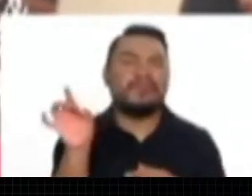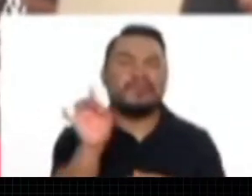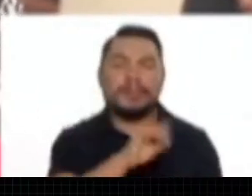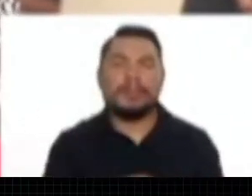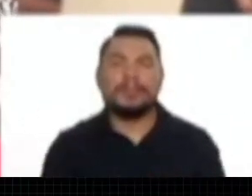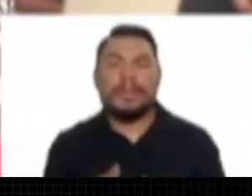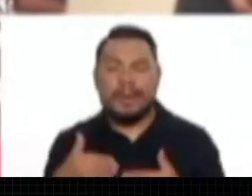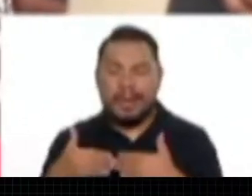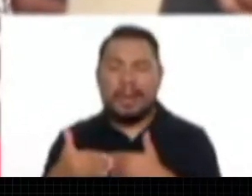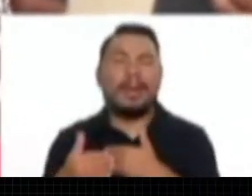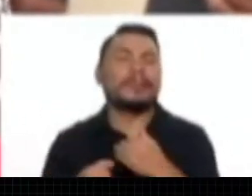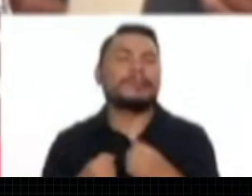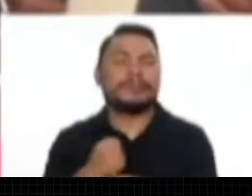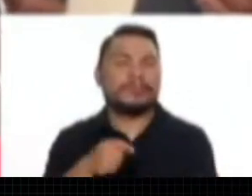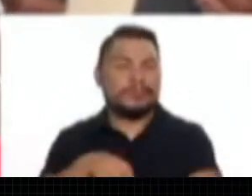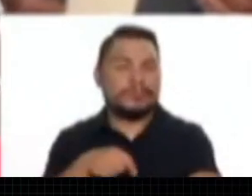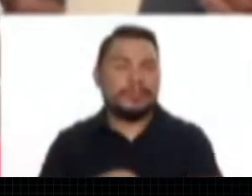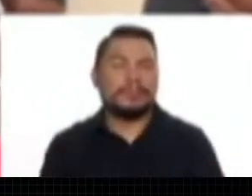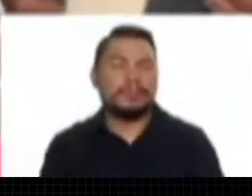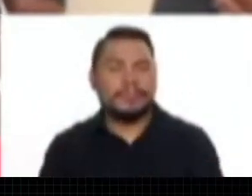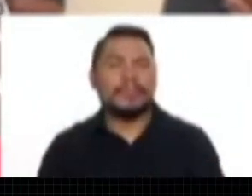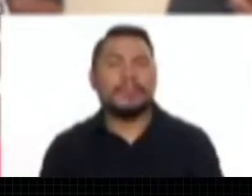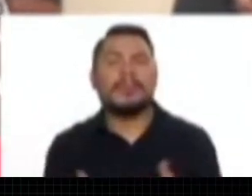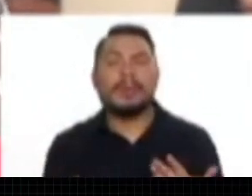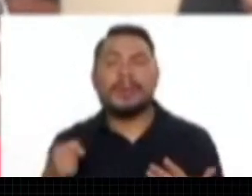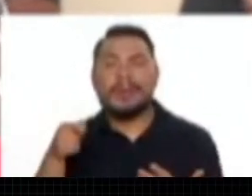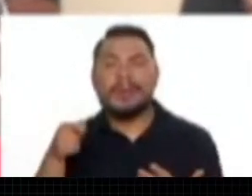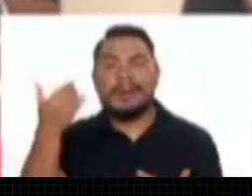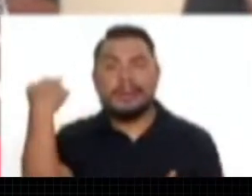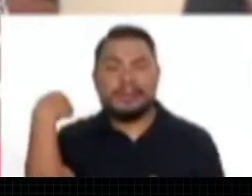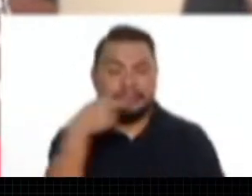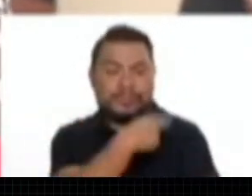largos años era una posta médica.